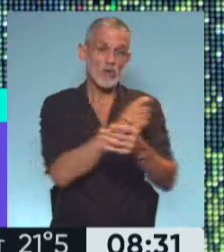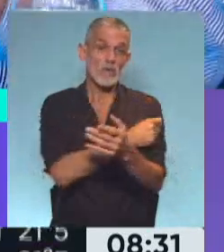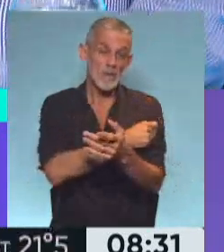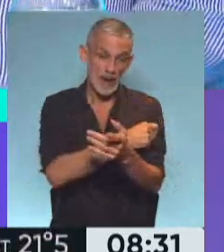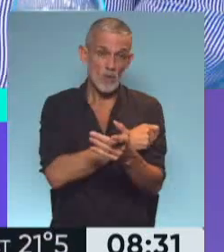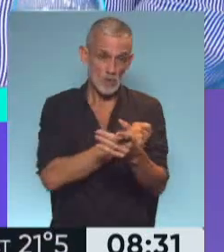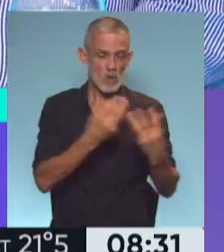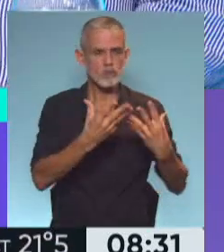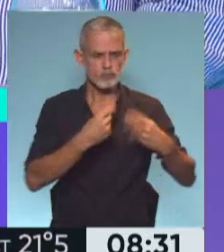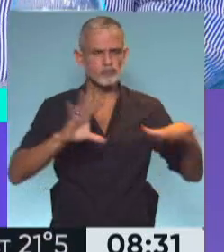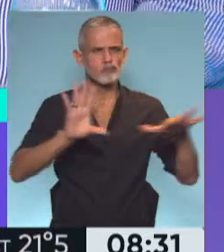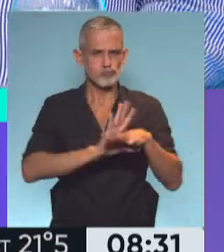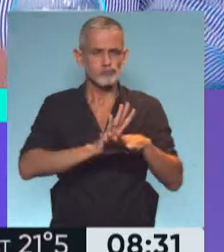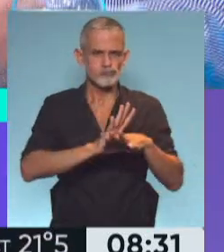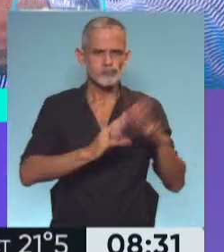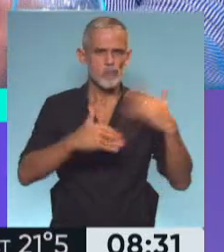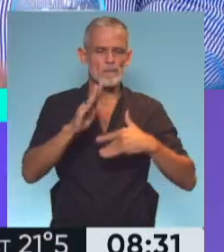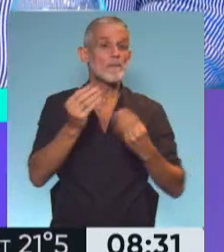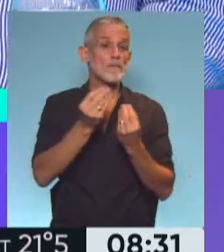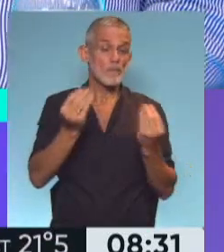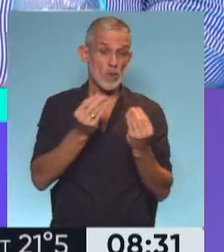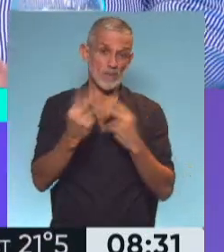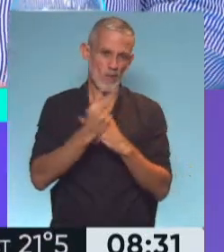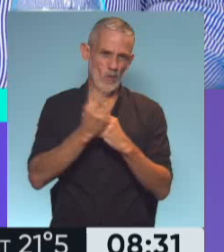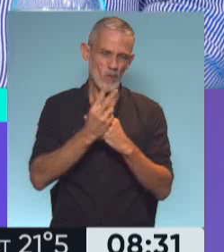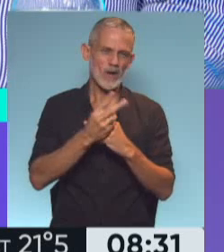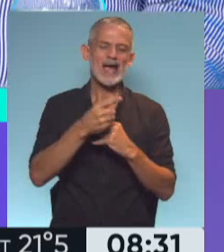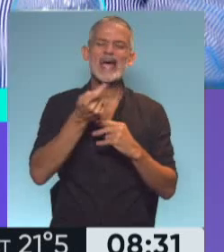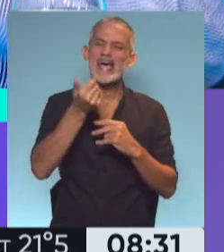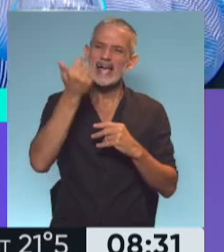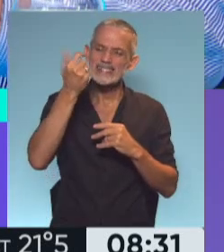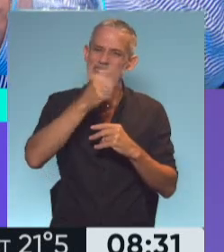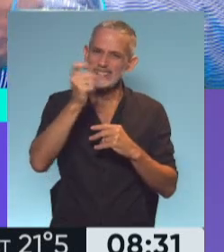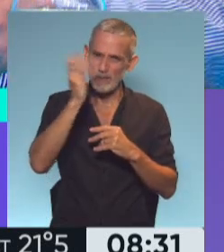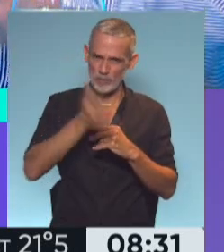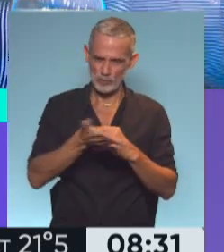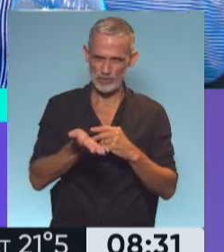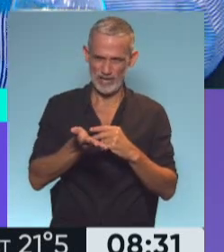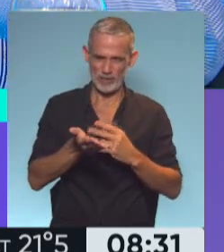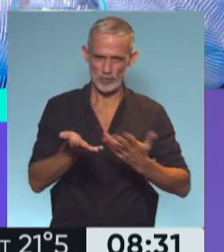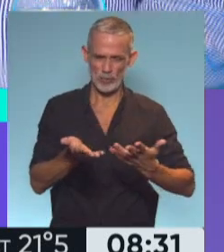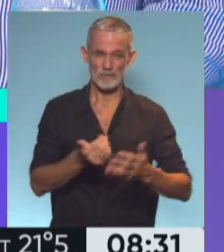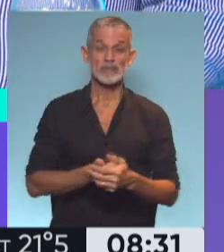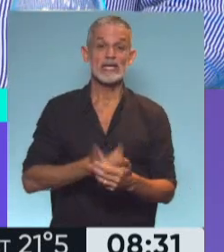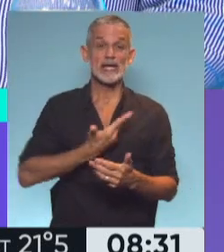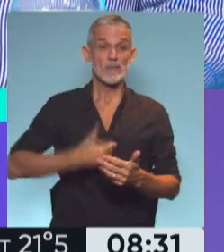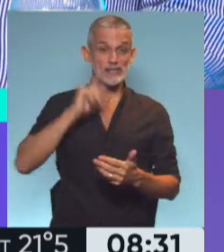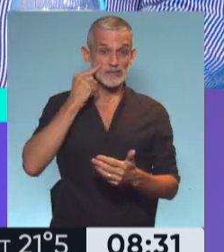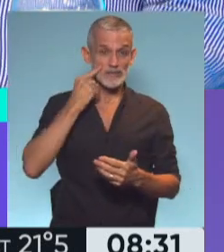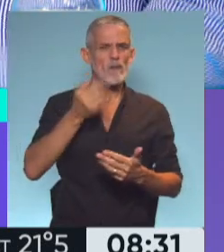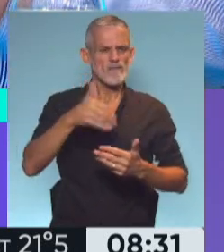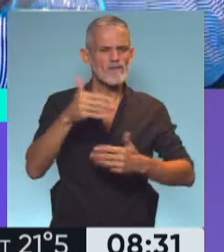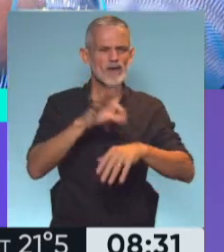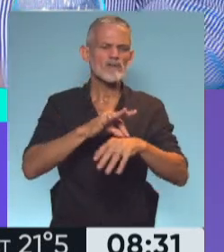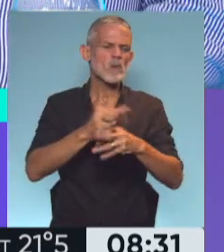son mucho más eficientes porque protegen casi al 100%. Seguramente el presidente va a tener una